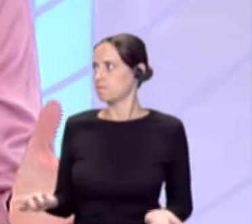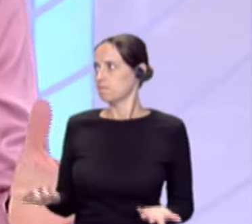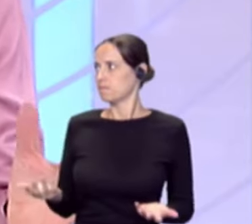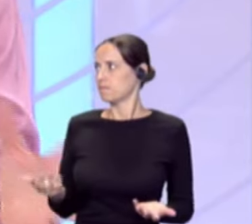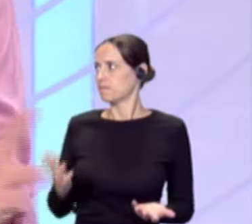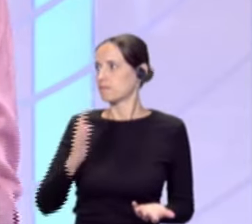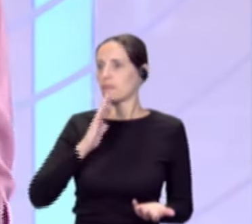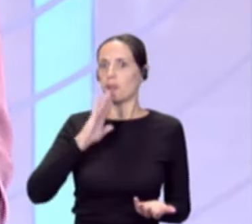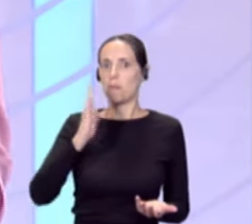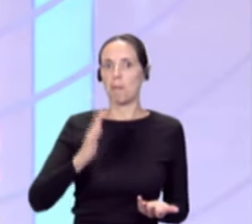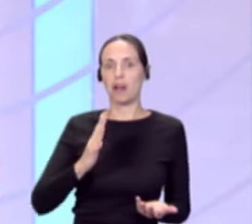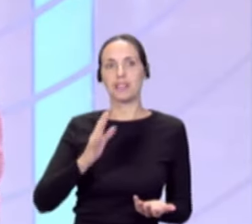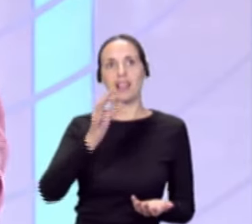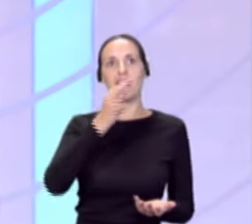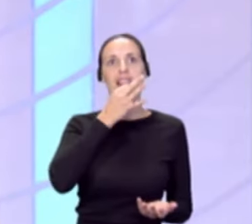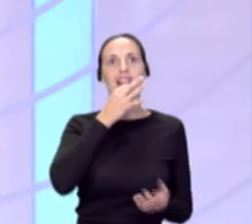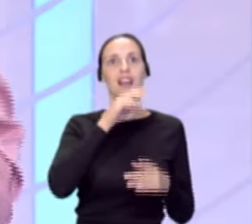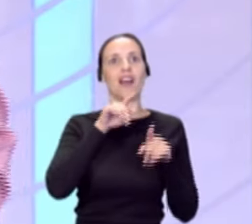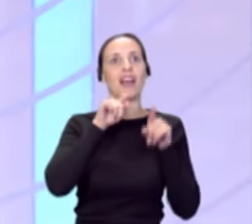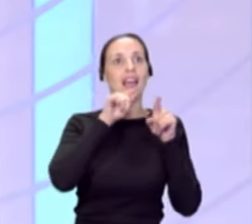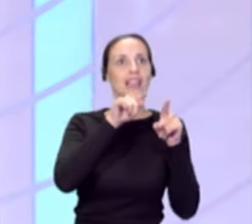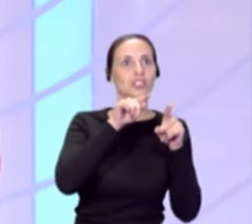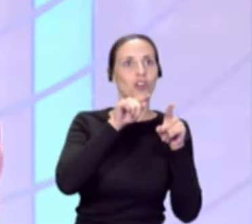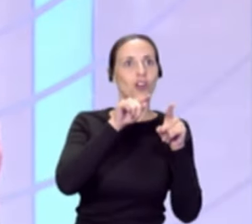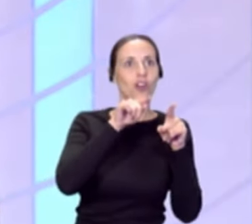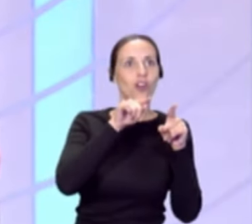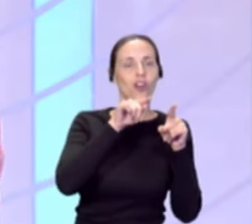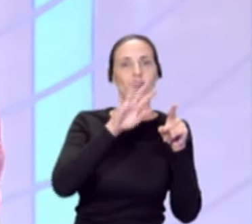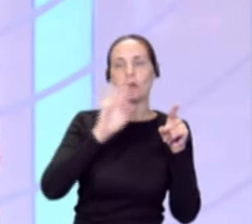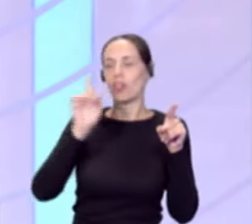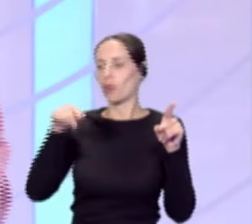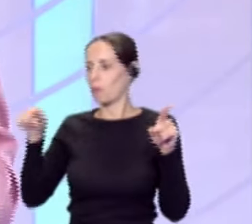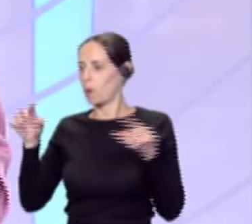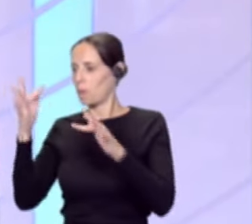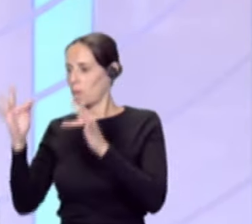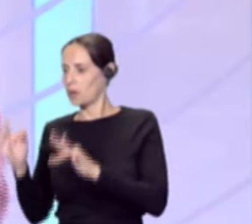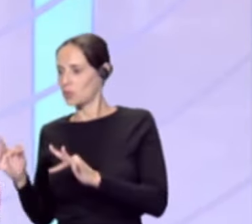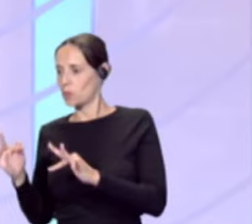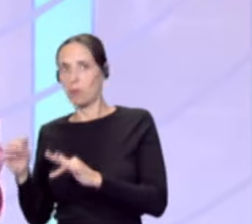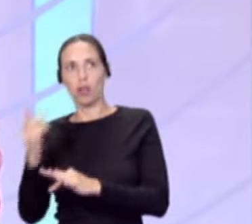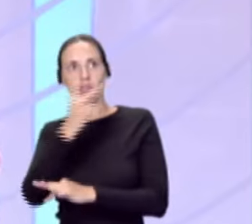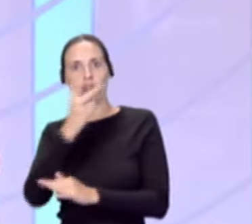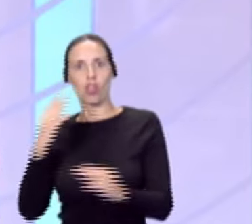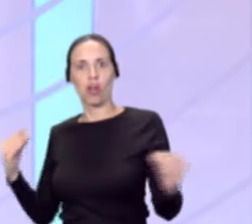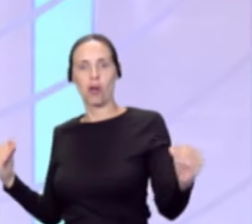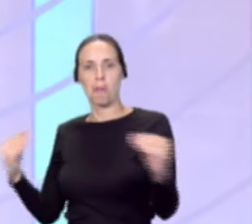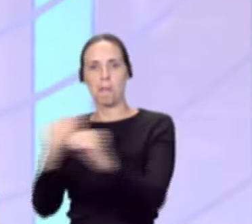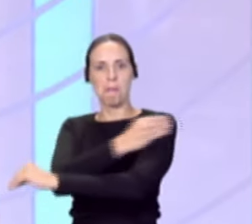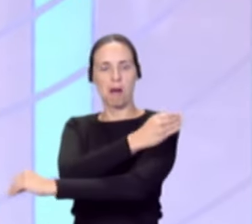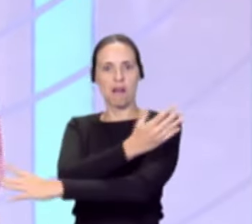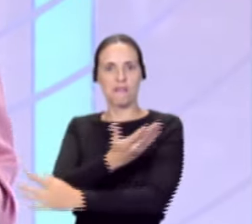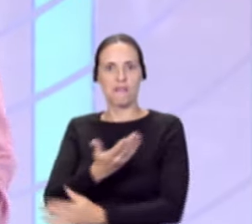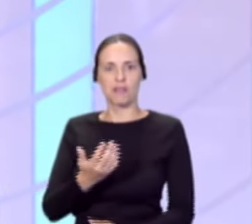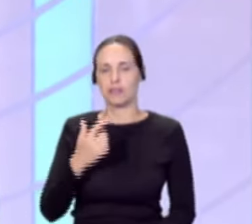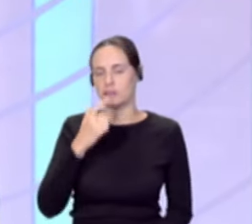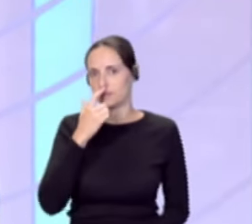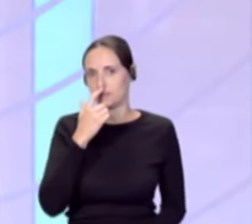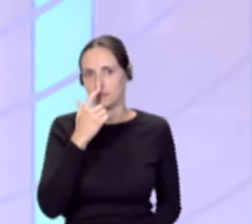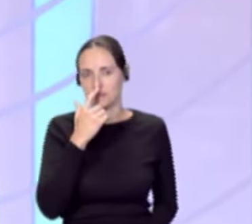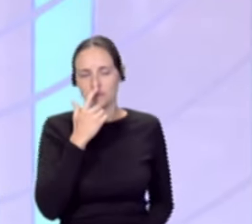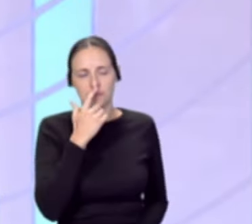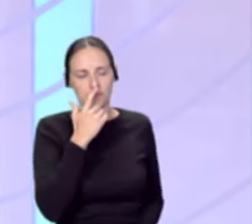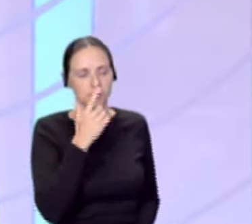por un lado, ¿no? Y luego los presupuestos, que es la base, ¿no? La base de la política de una legislatura, van por otro. Bueno, la próxima